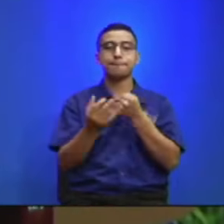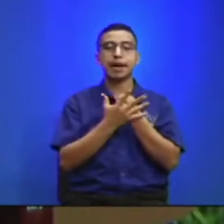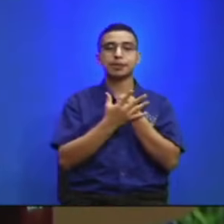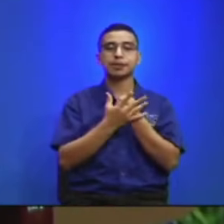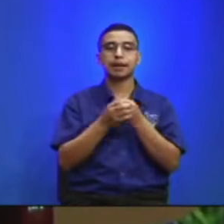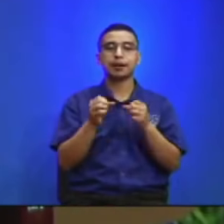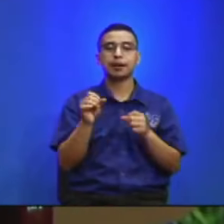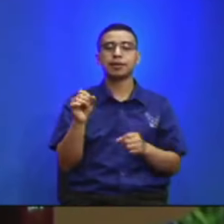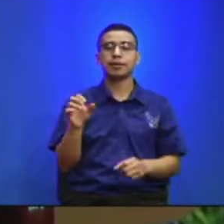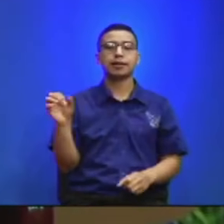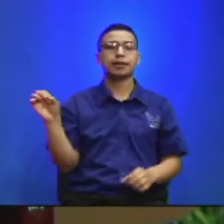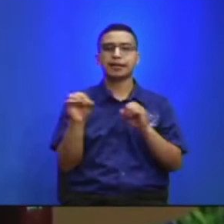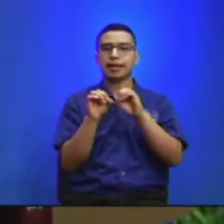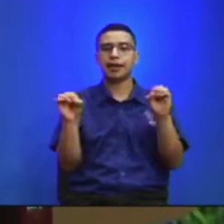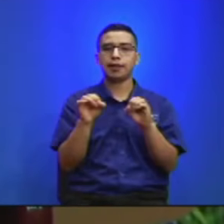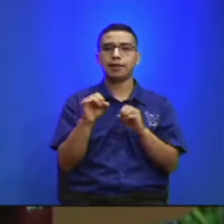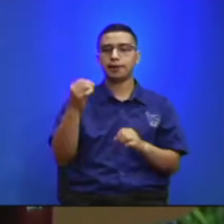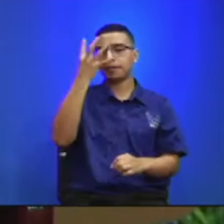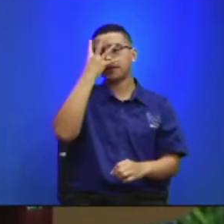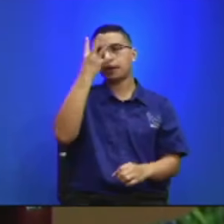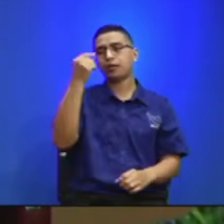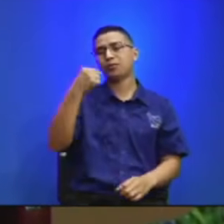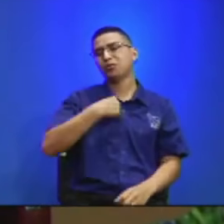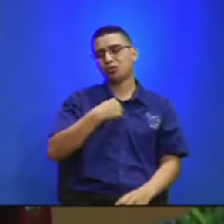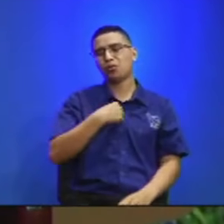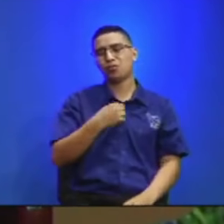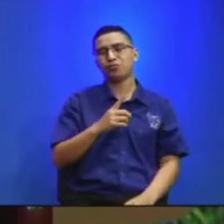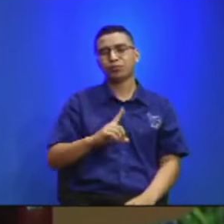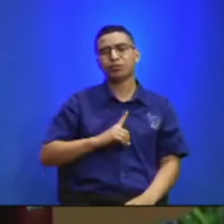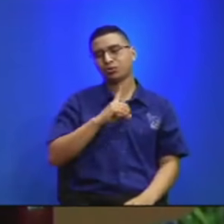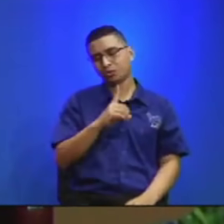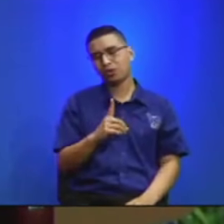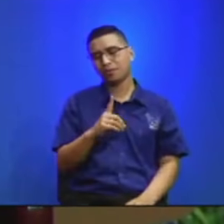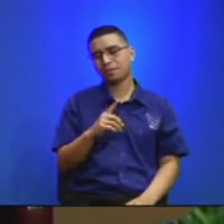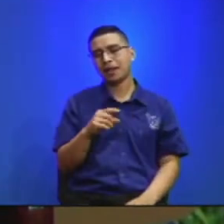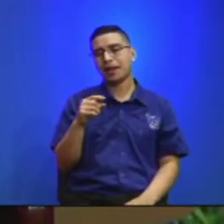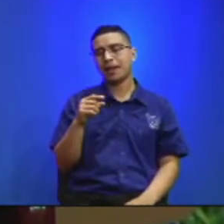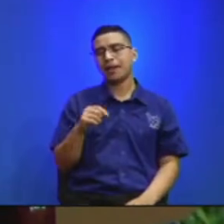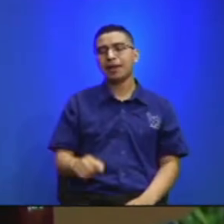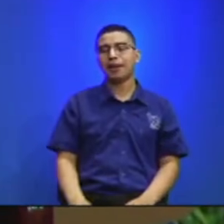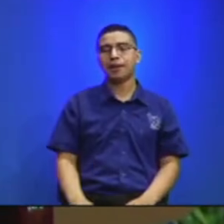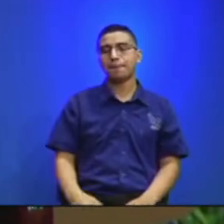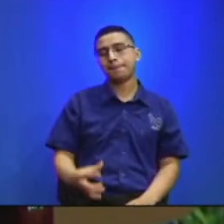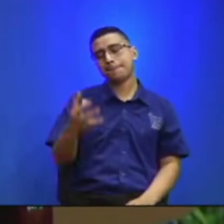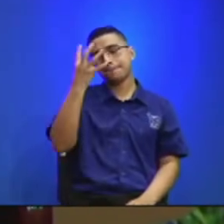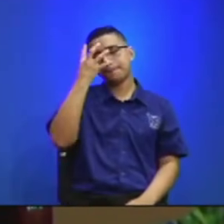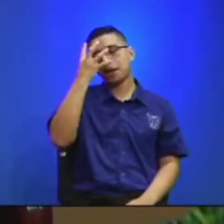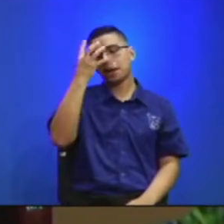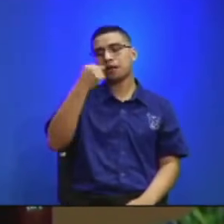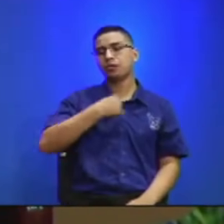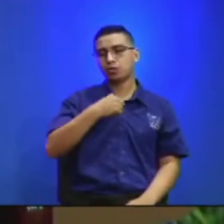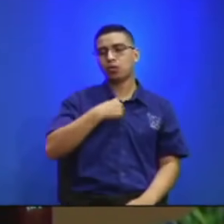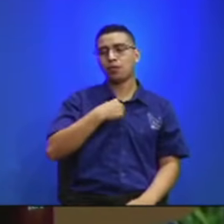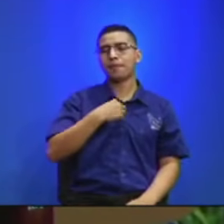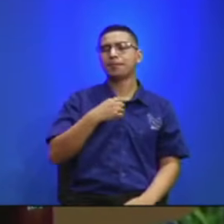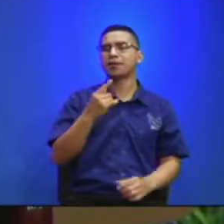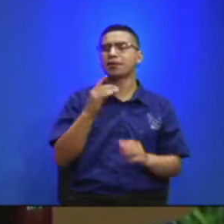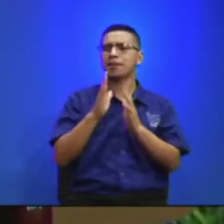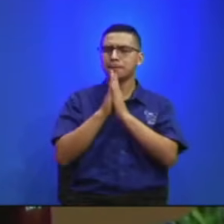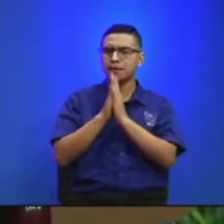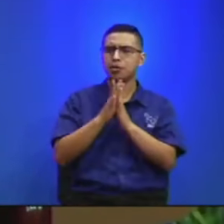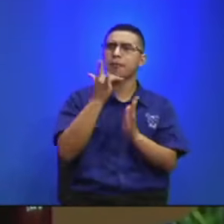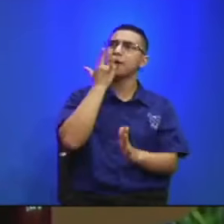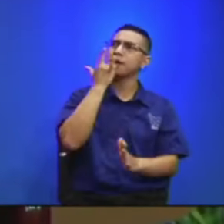por las ofensas pero yo me reconozco un deudor delante de ti señor te quiero pedir perdón